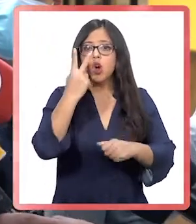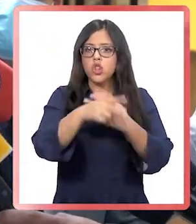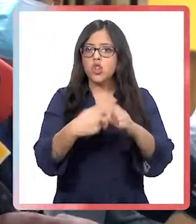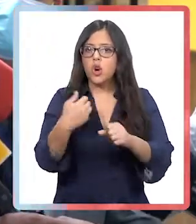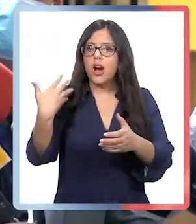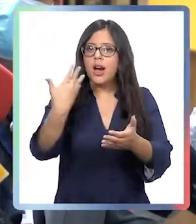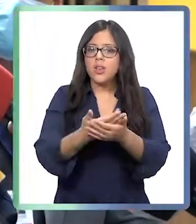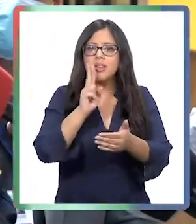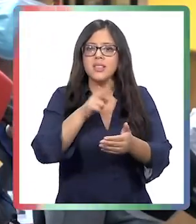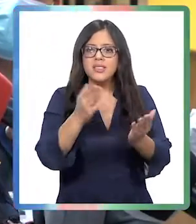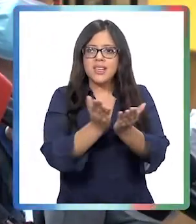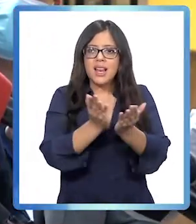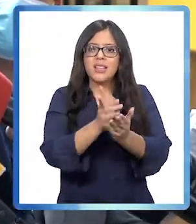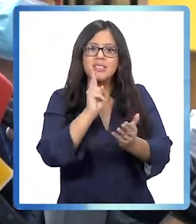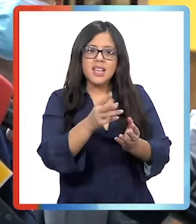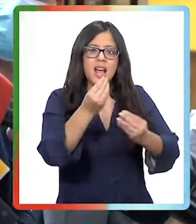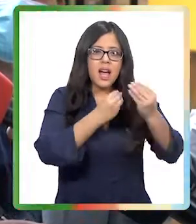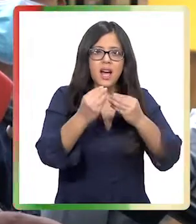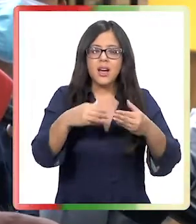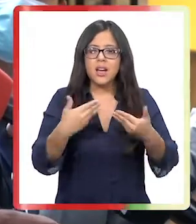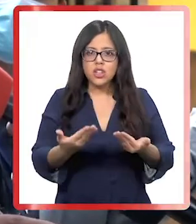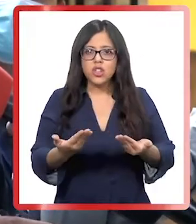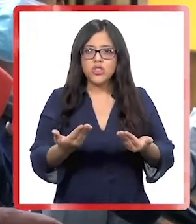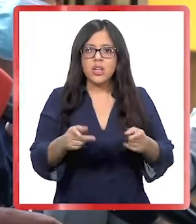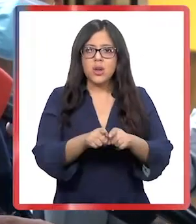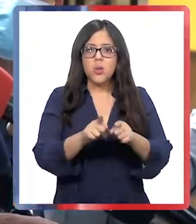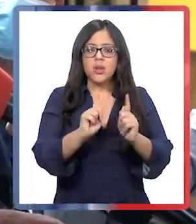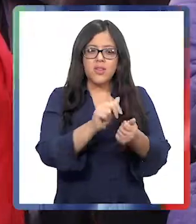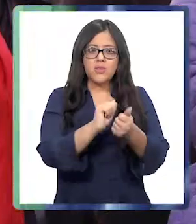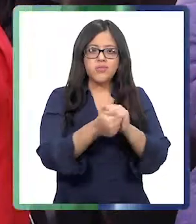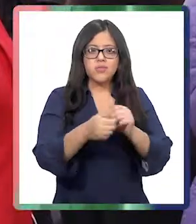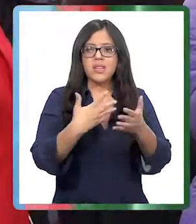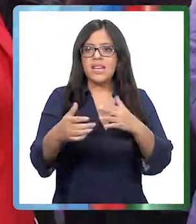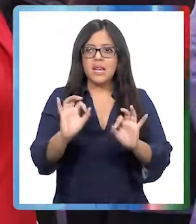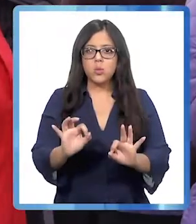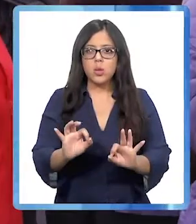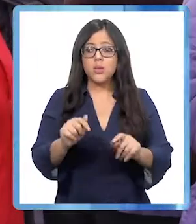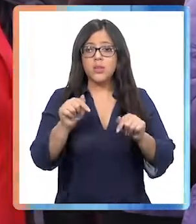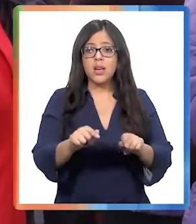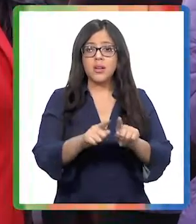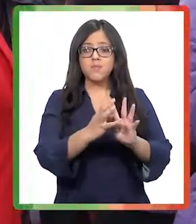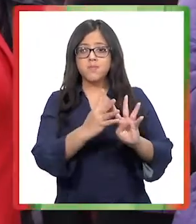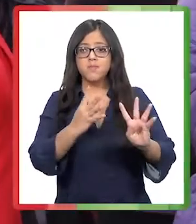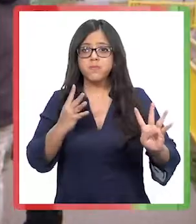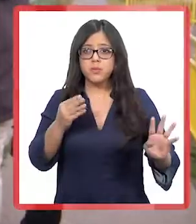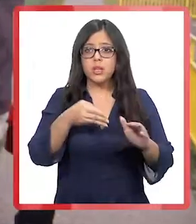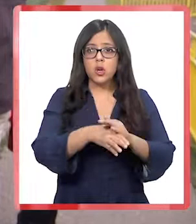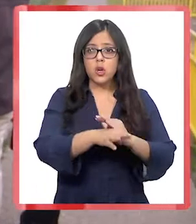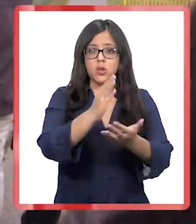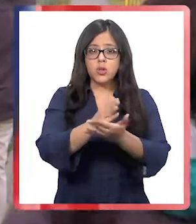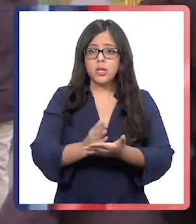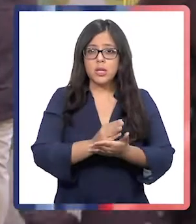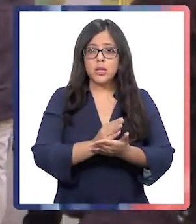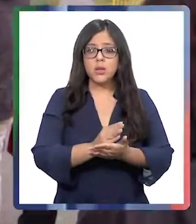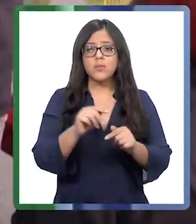años sin clases dos años sin entregar alimentos por tanto ahí hay una como caín natural fue posible apreciar largas filas para poder ingresar en los recintos